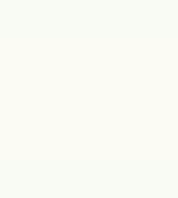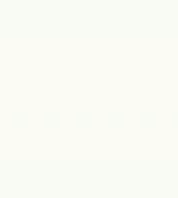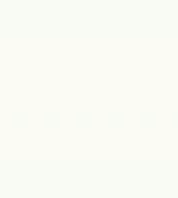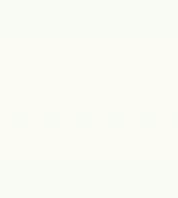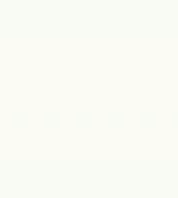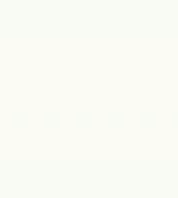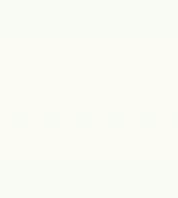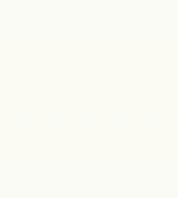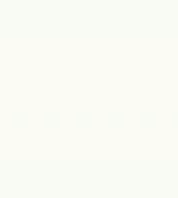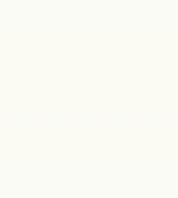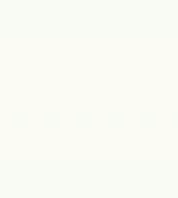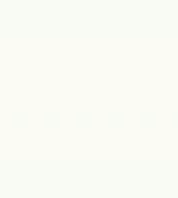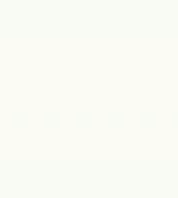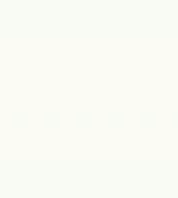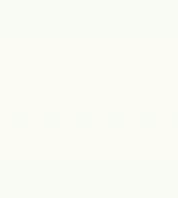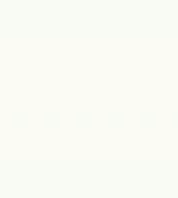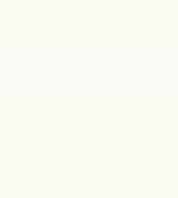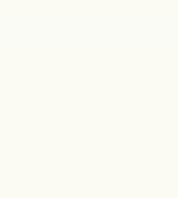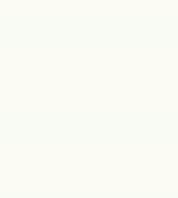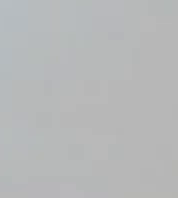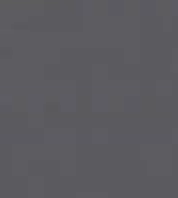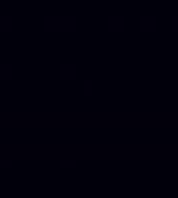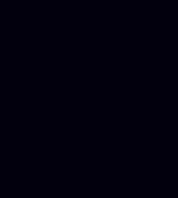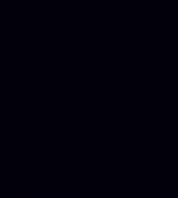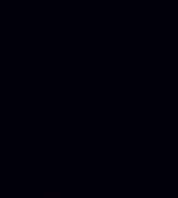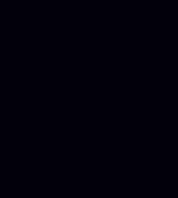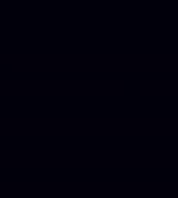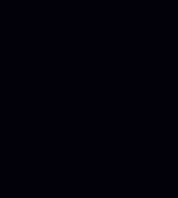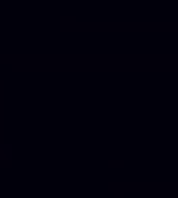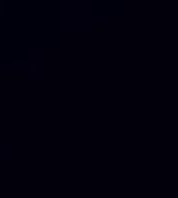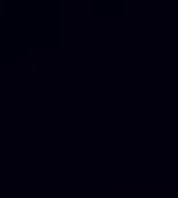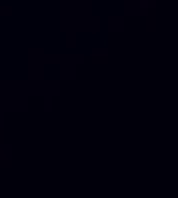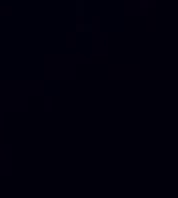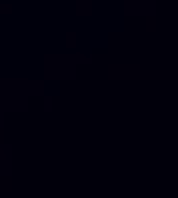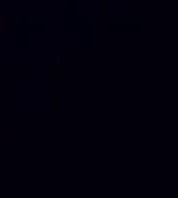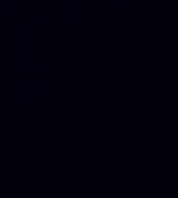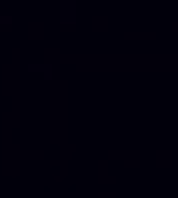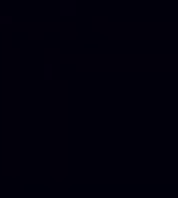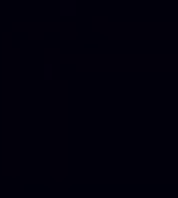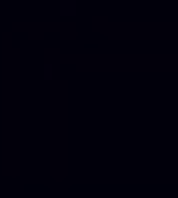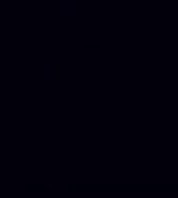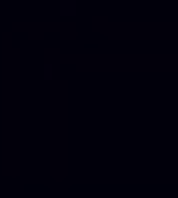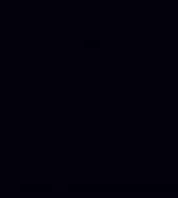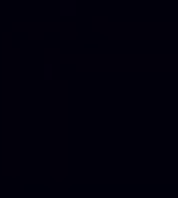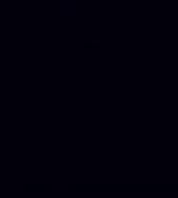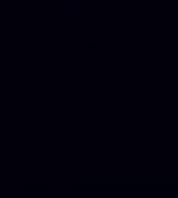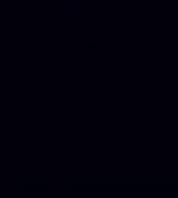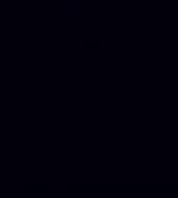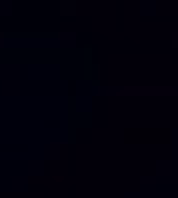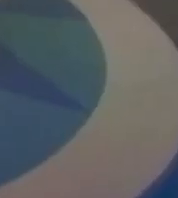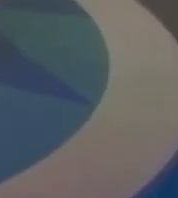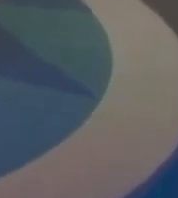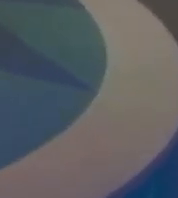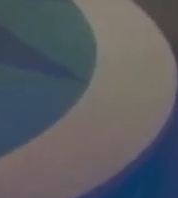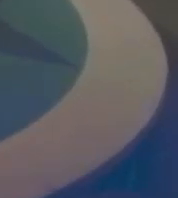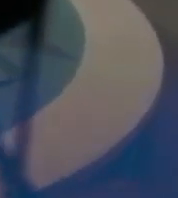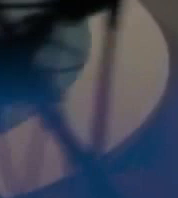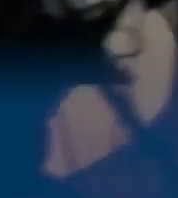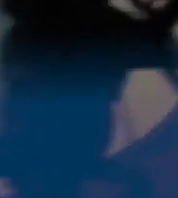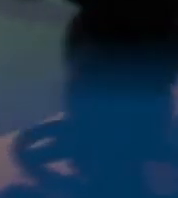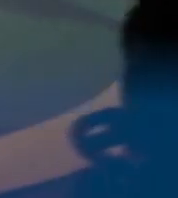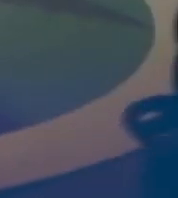las 10 de la mañana. Solo en 13, Costa Rica Televisión.